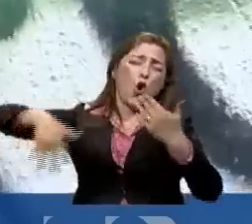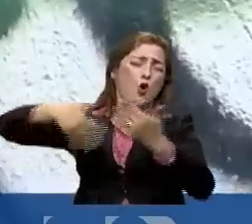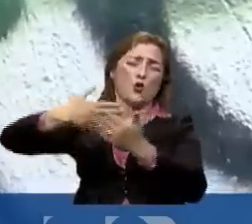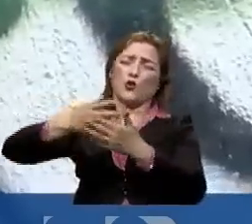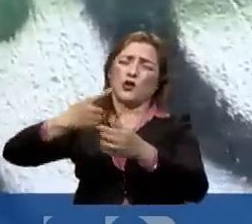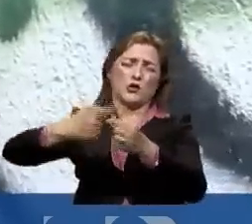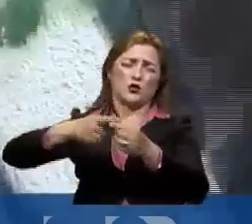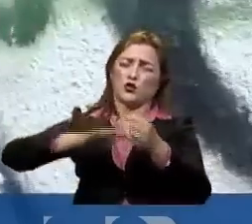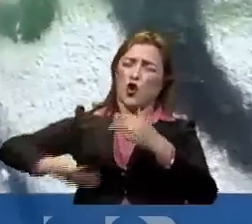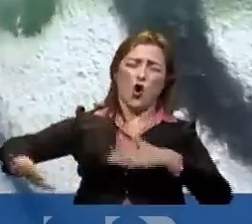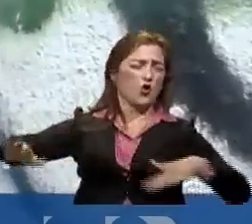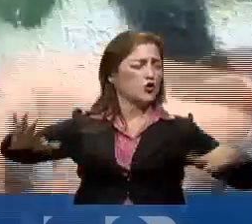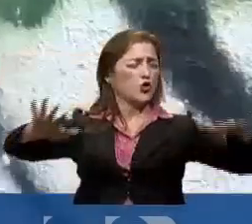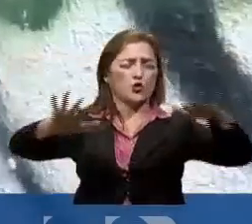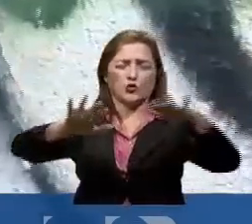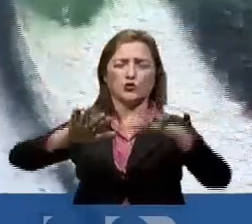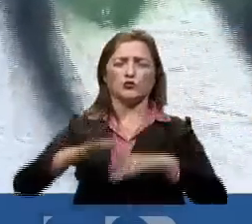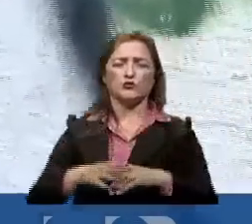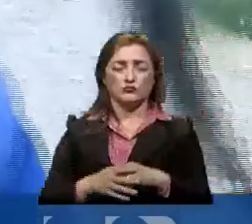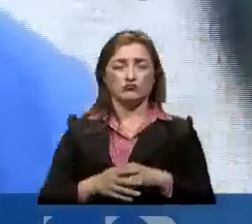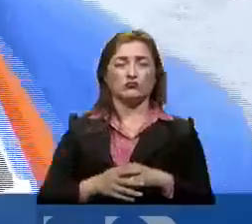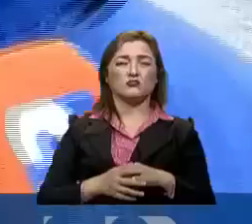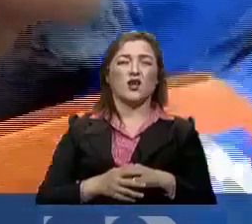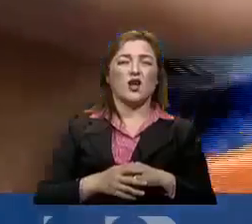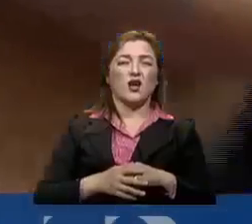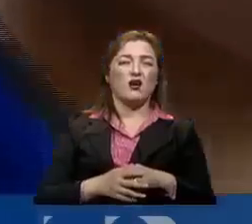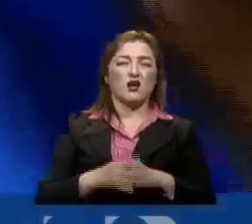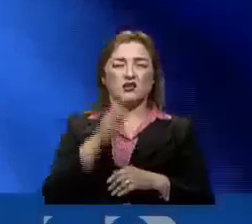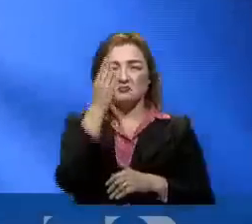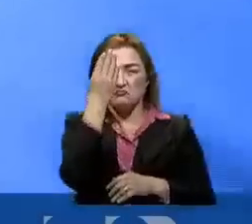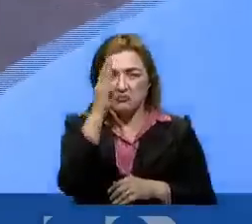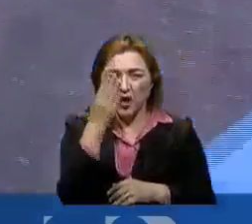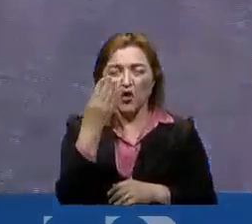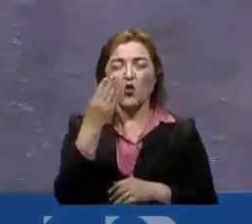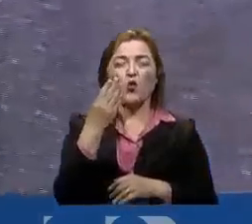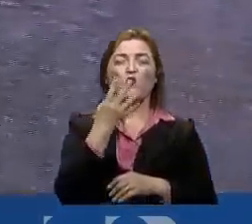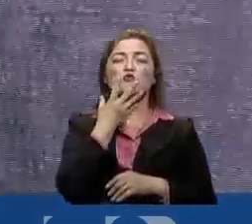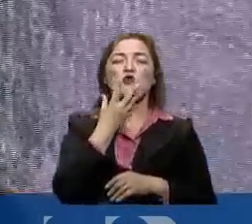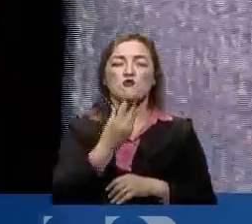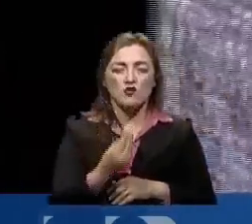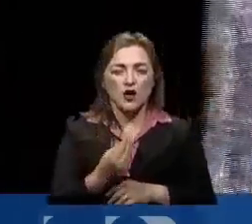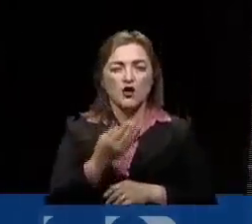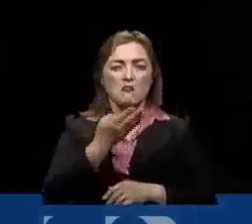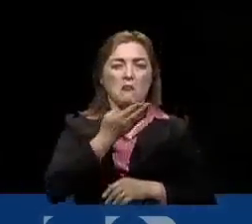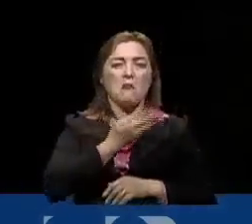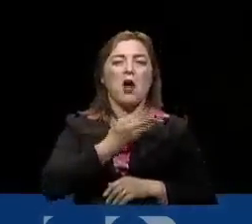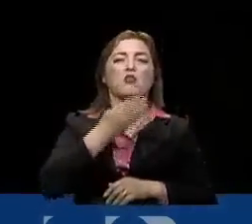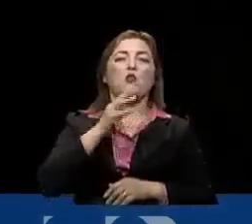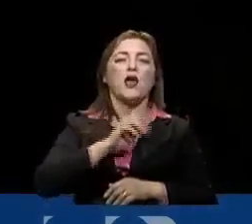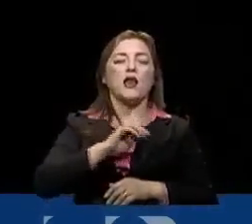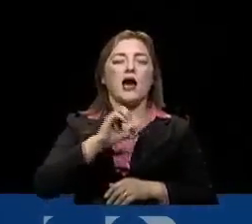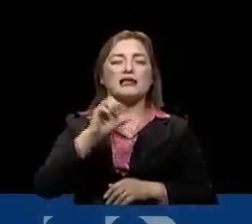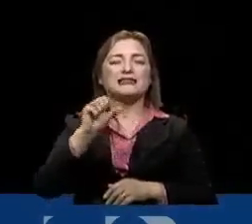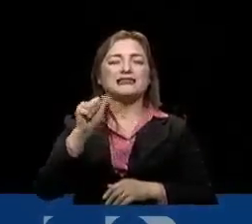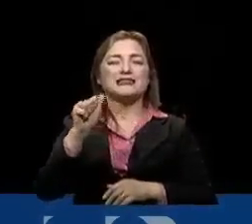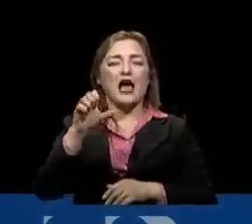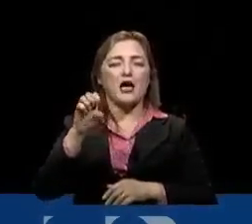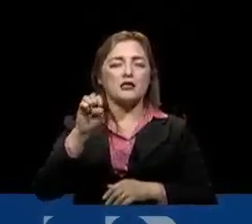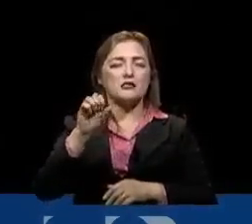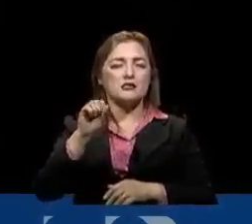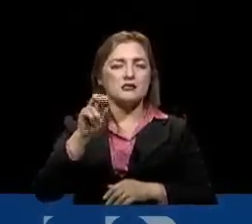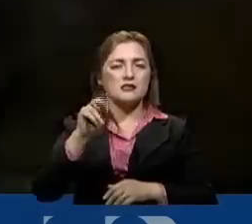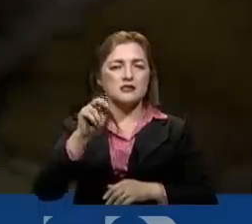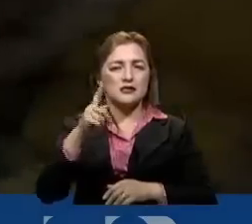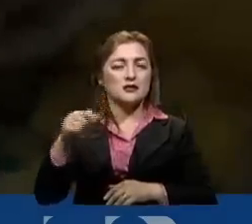de Quito. Estamos interviniendo en Eugenio Espejo, en Eloy Alfaro, Manuela Sainz, en conjunto a la Policía Nacional. Como podemos observar,